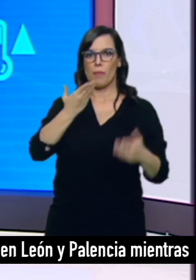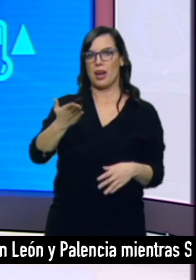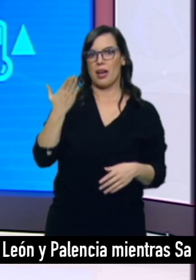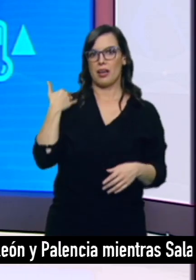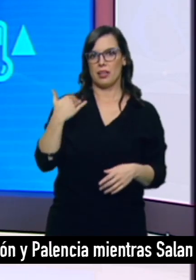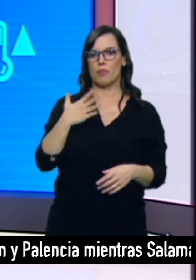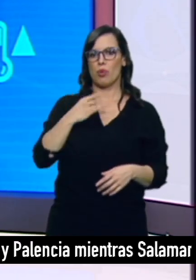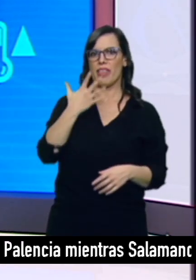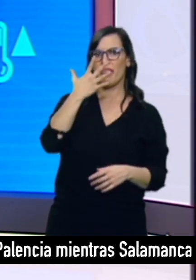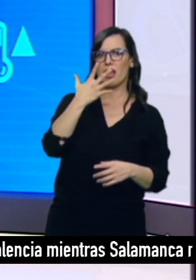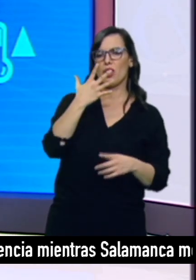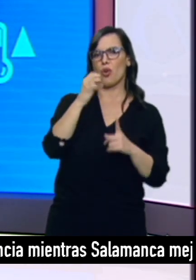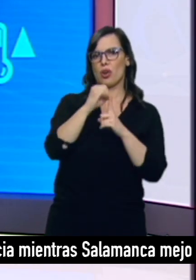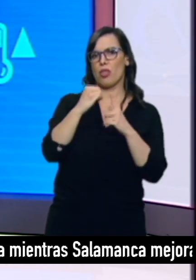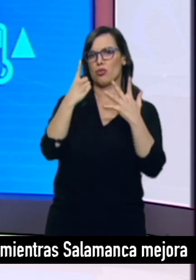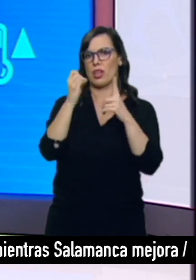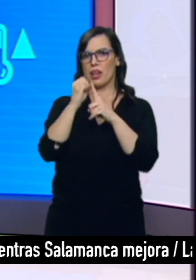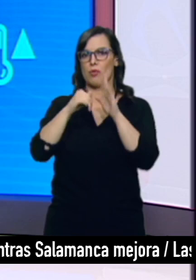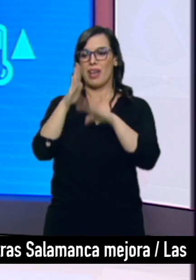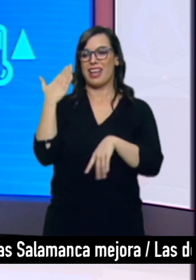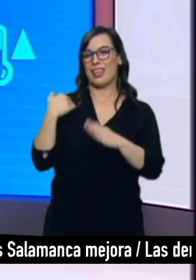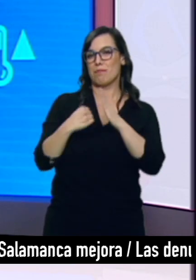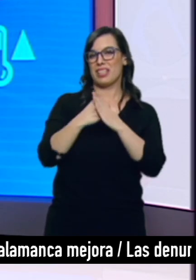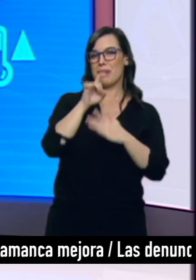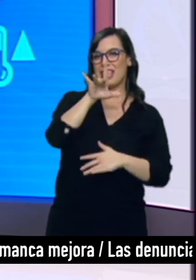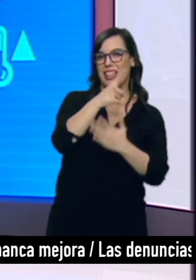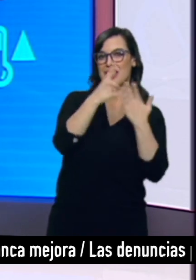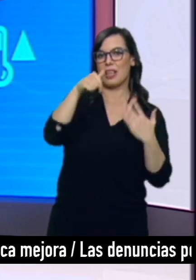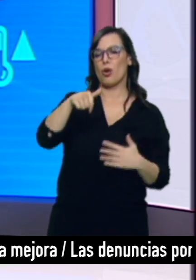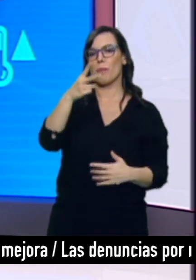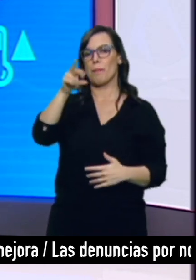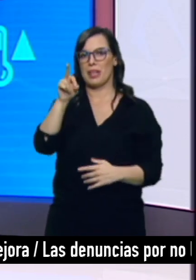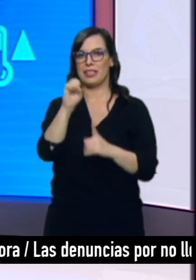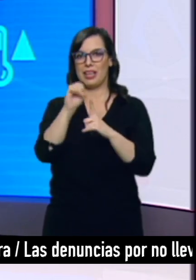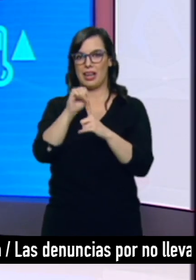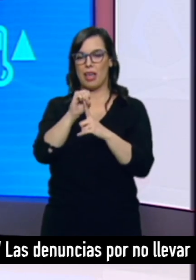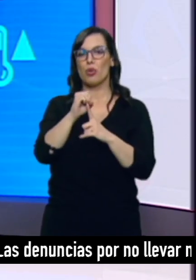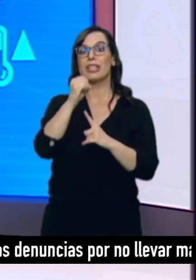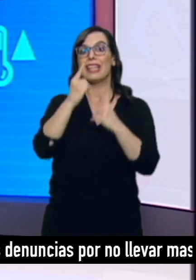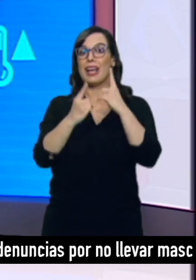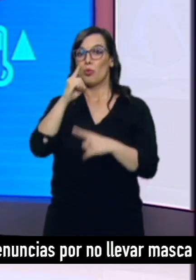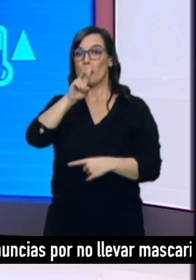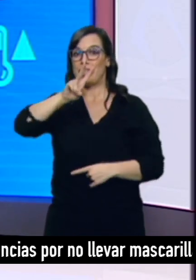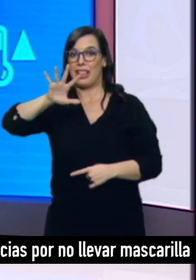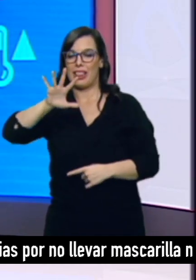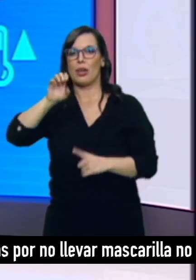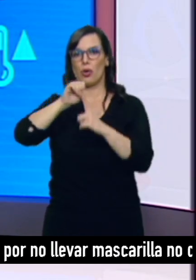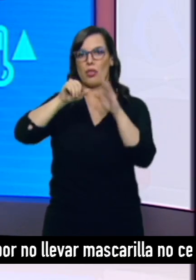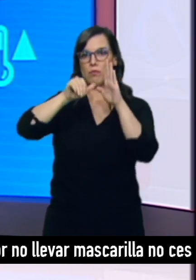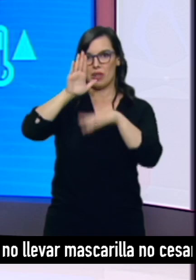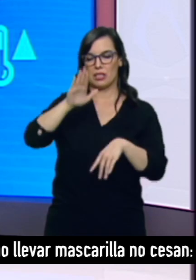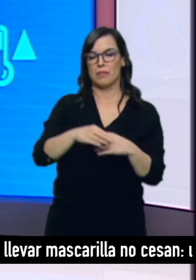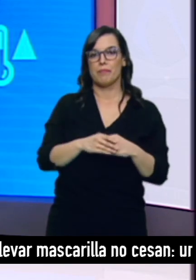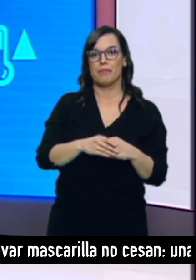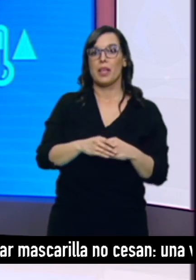6 grados. Ayer estábamos en 15 o 16 de máxima, hoy ya superamos los 20, incluso rozamos los 25. Además, los cielos